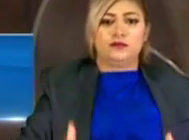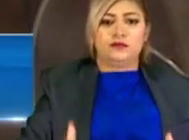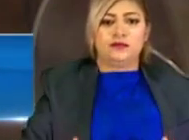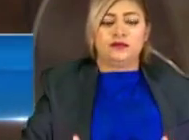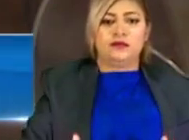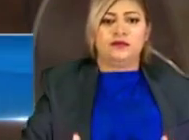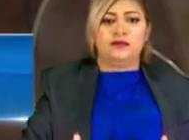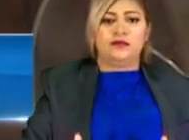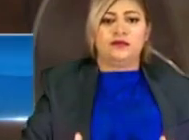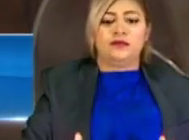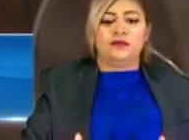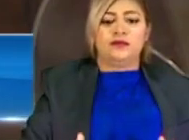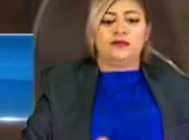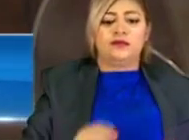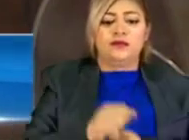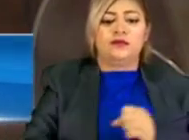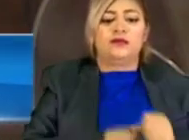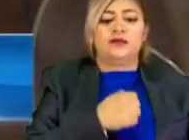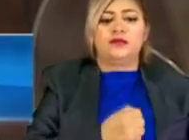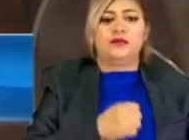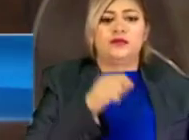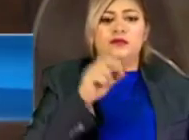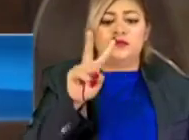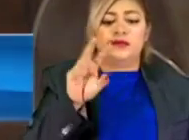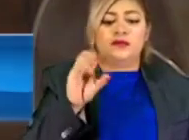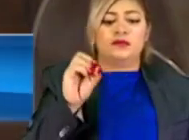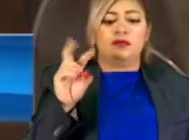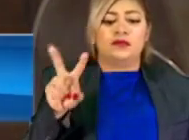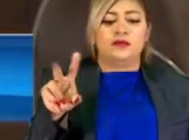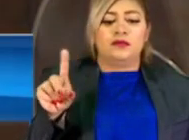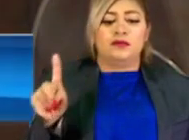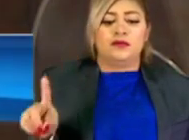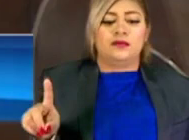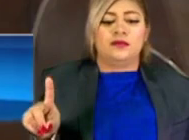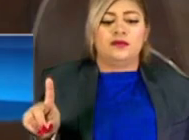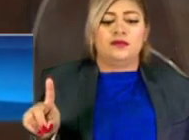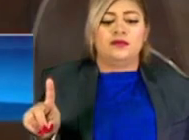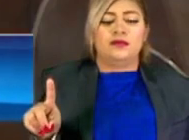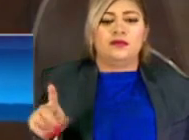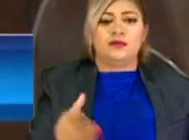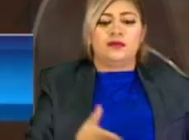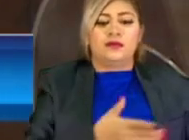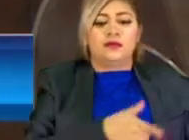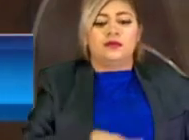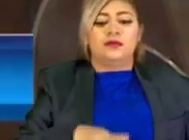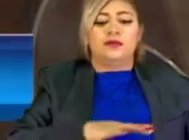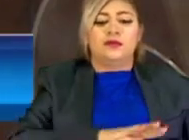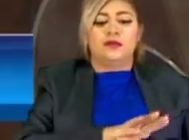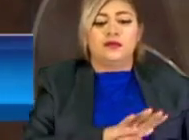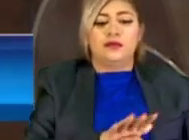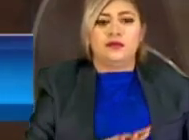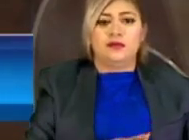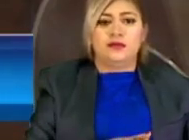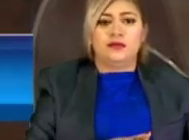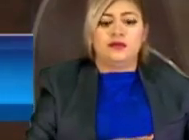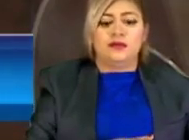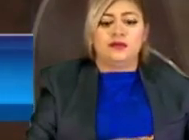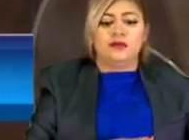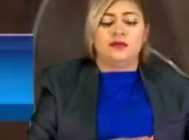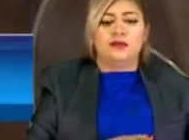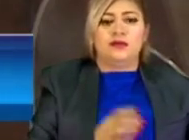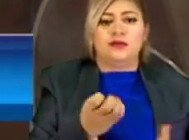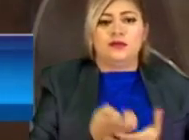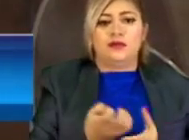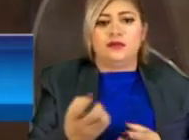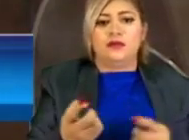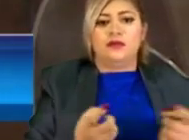En el año 2021, aún en medio de la pandemia y a pesar de la realidad económica del